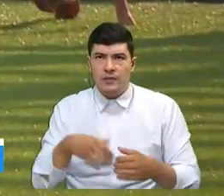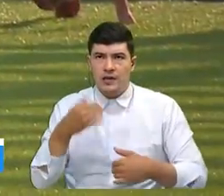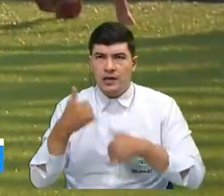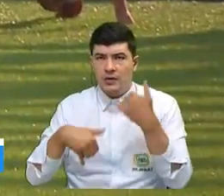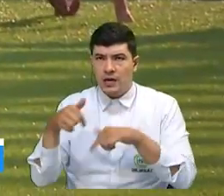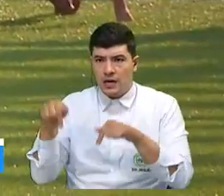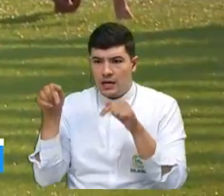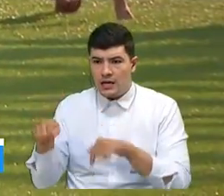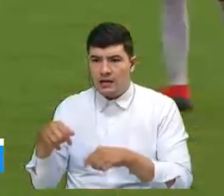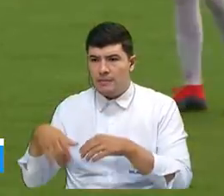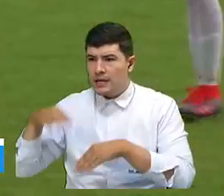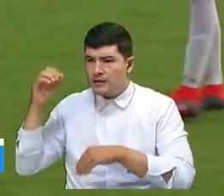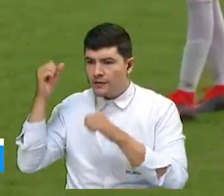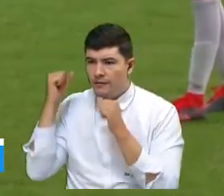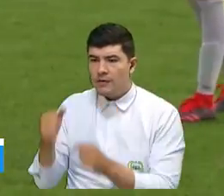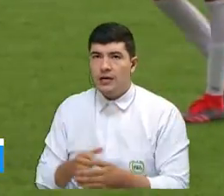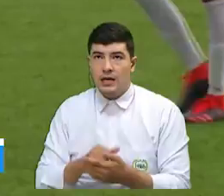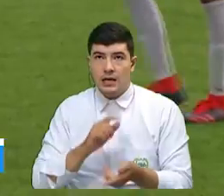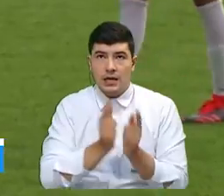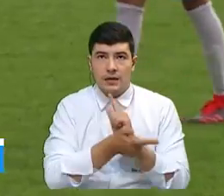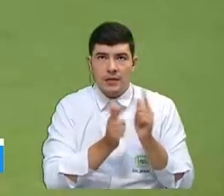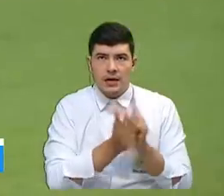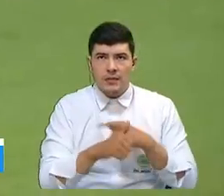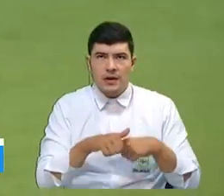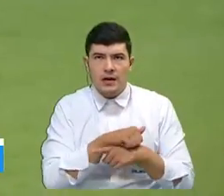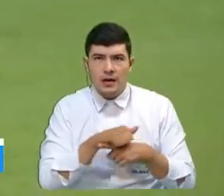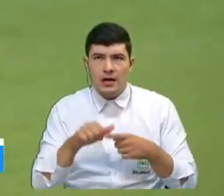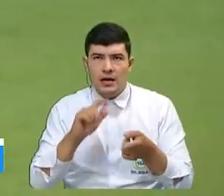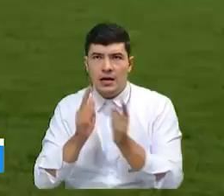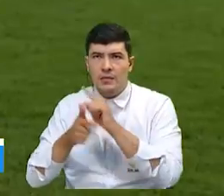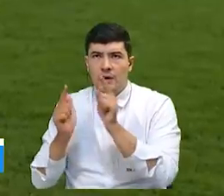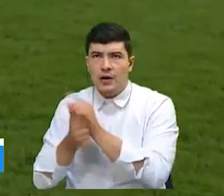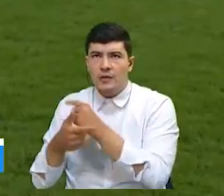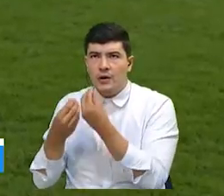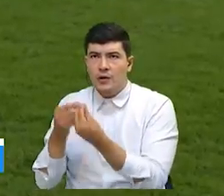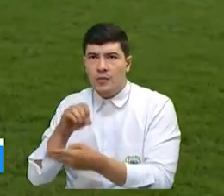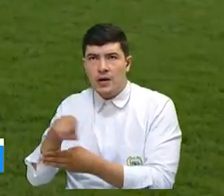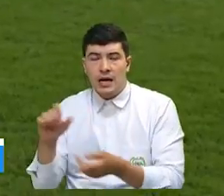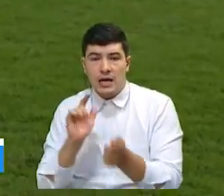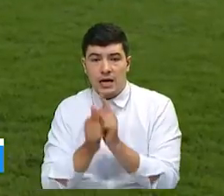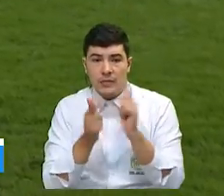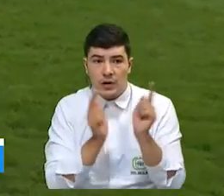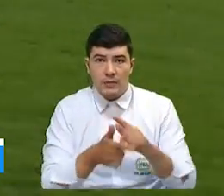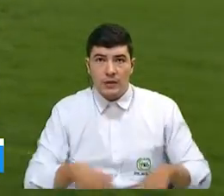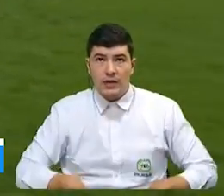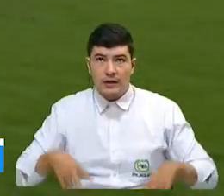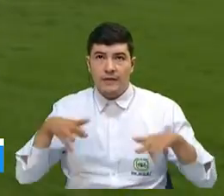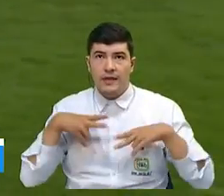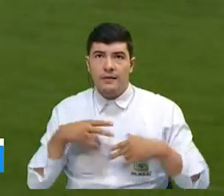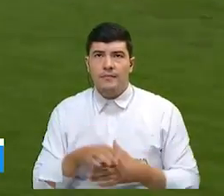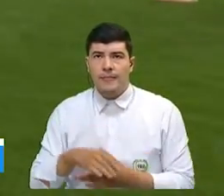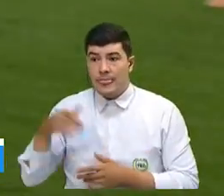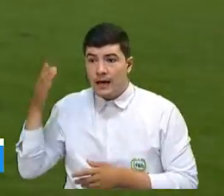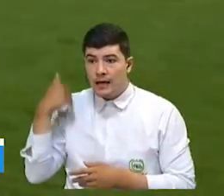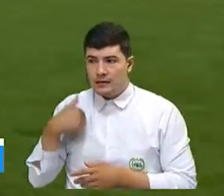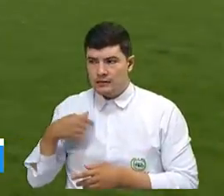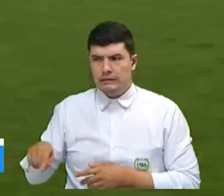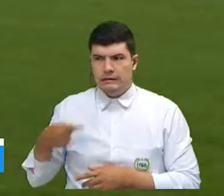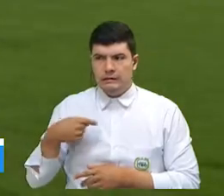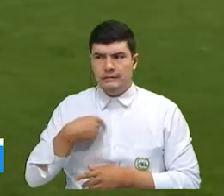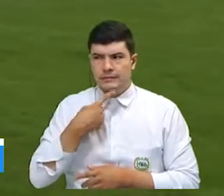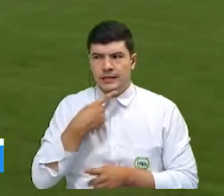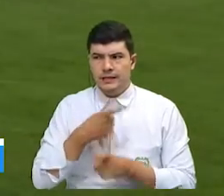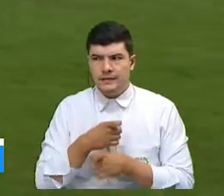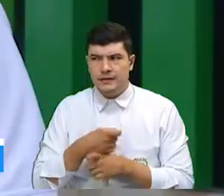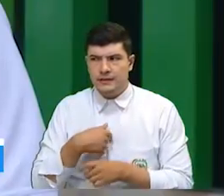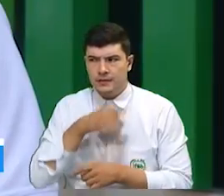y acá hay mucha más intensidad. Cambiaron los entrenamientos, cambió de compañeros, cambió de estilo de vida. Al principio fue difícil para acostumbrarme a